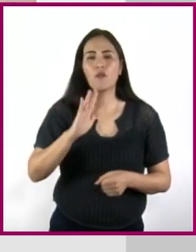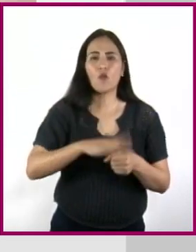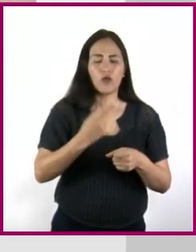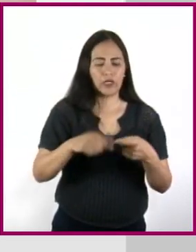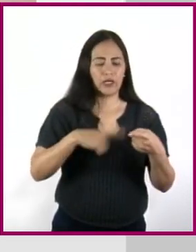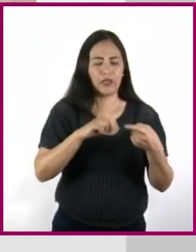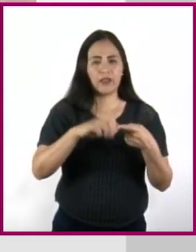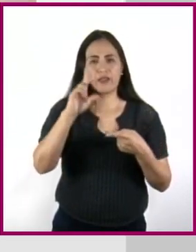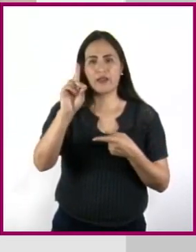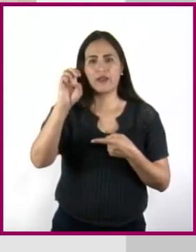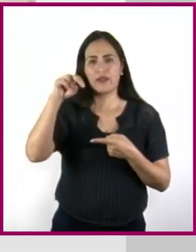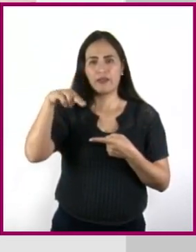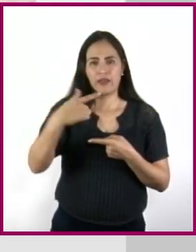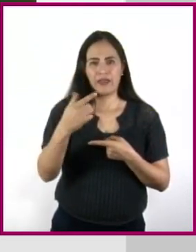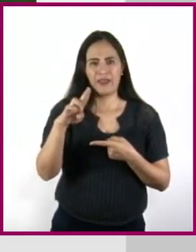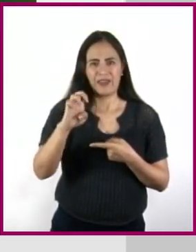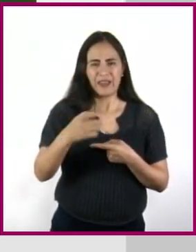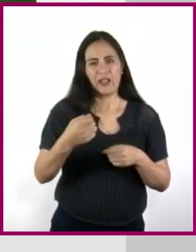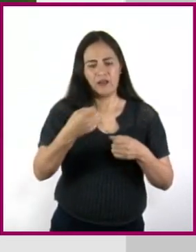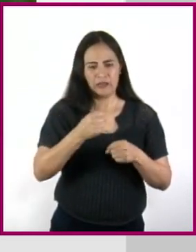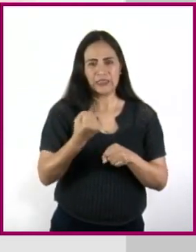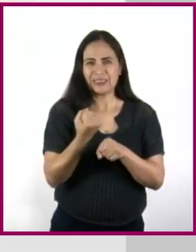altera mucho la parte circulatoria,